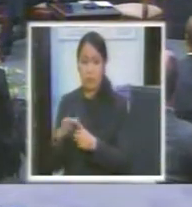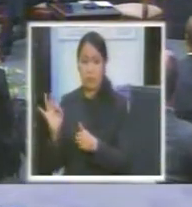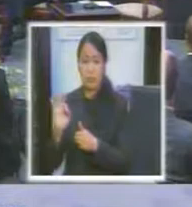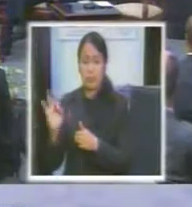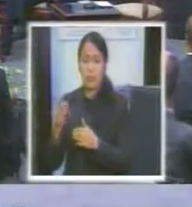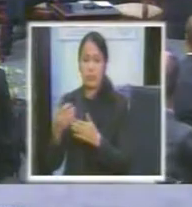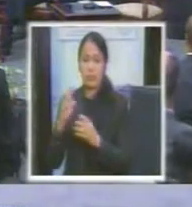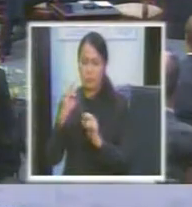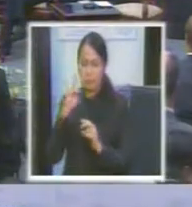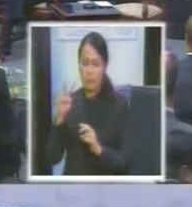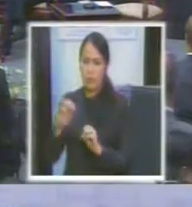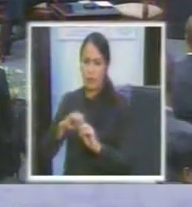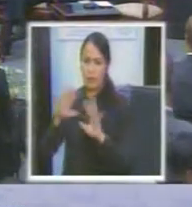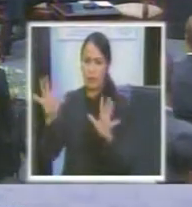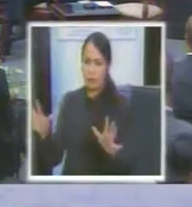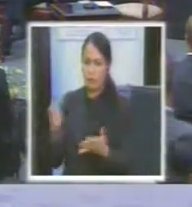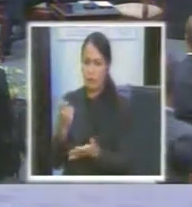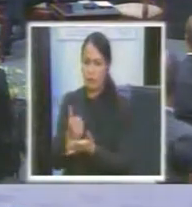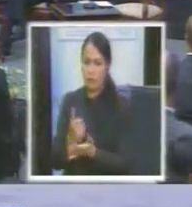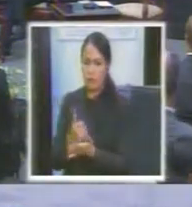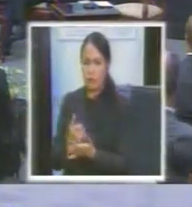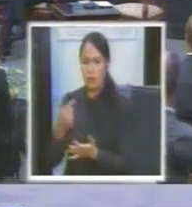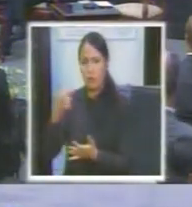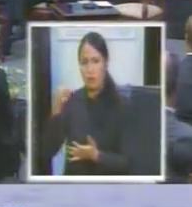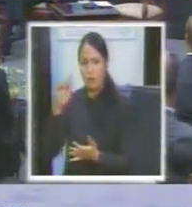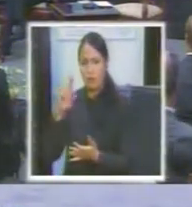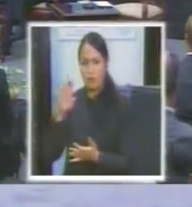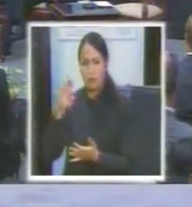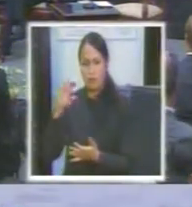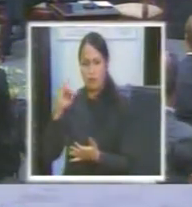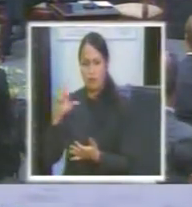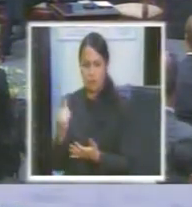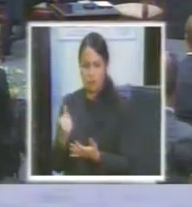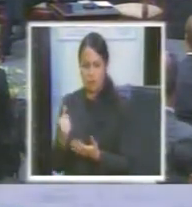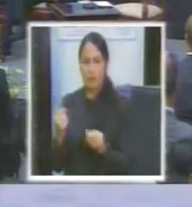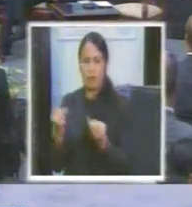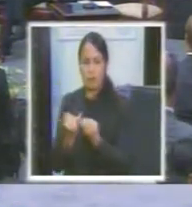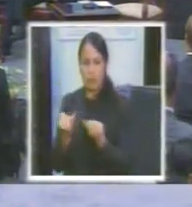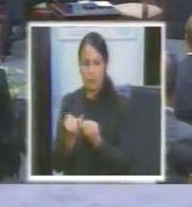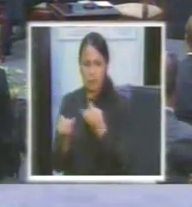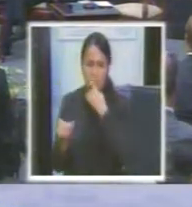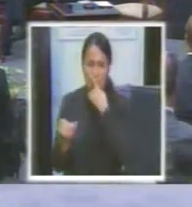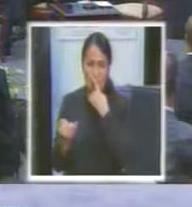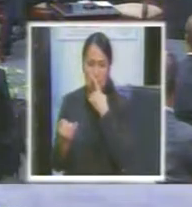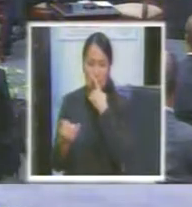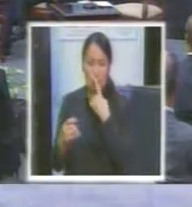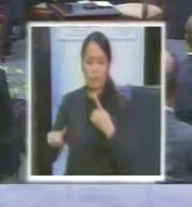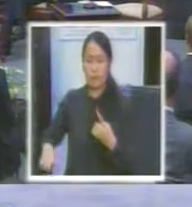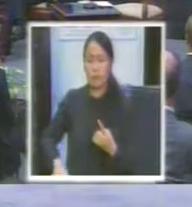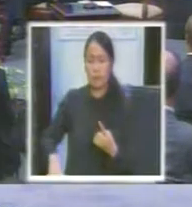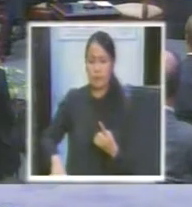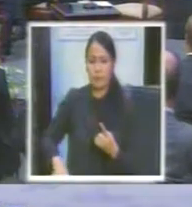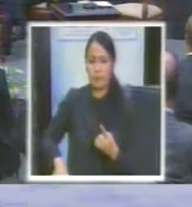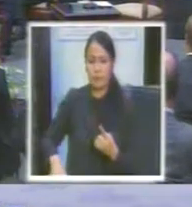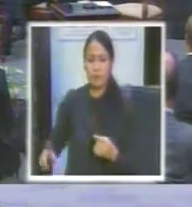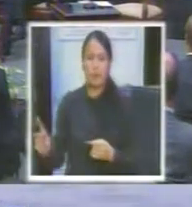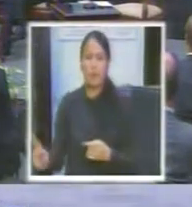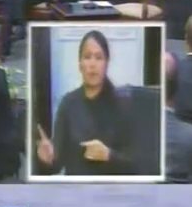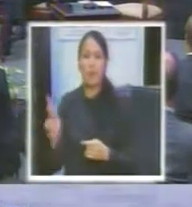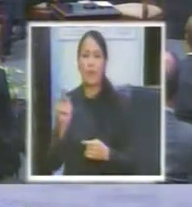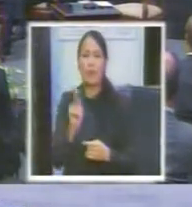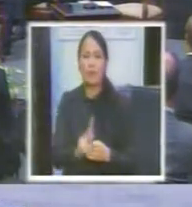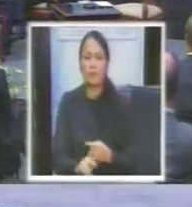evidencia con la reciente crisis de Grecia y las disposiciones del nuevo gobierno de Tsipras que parecen